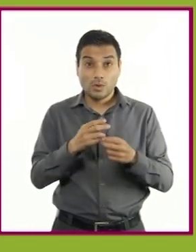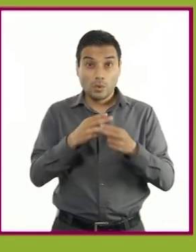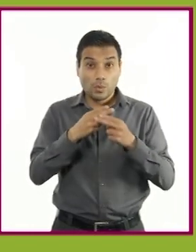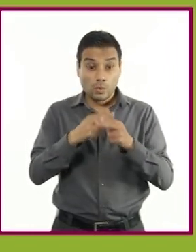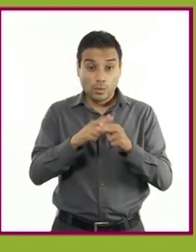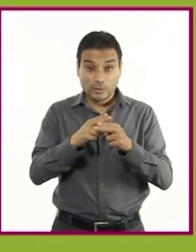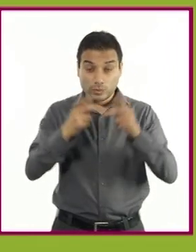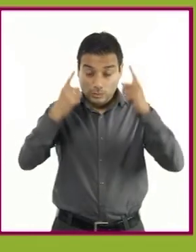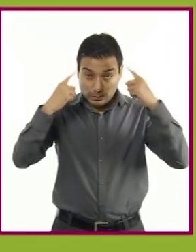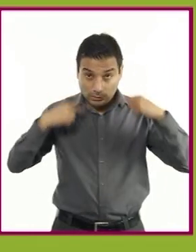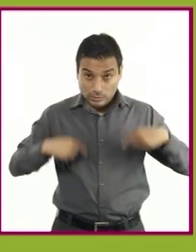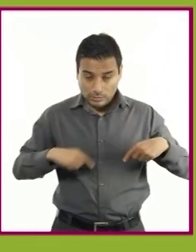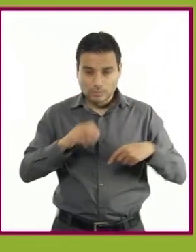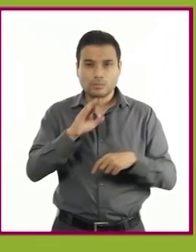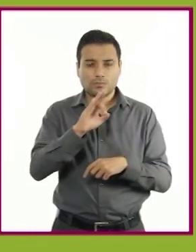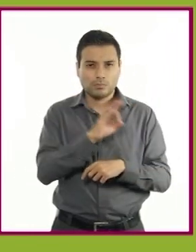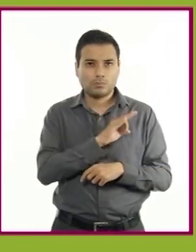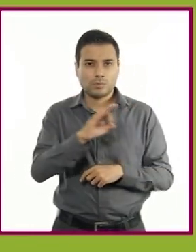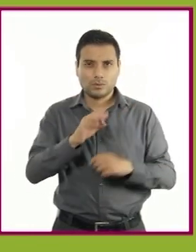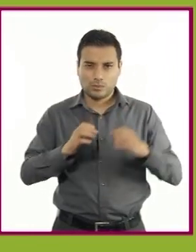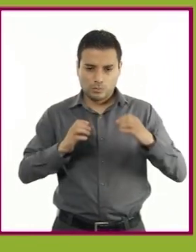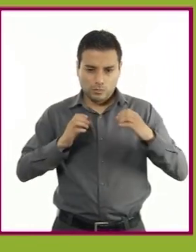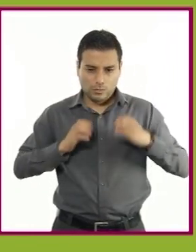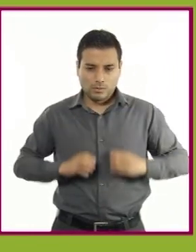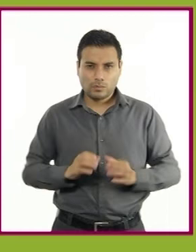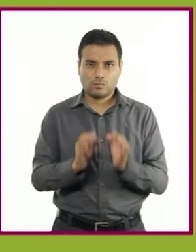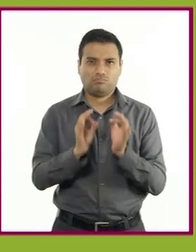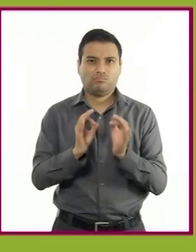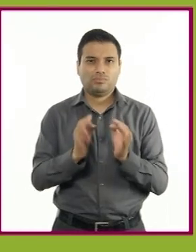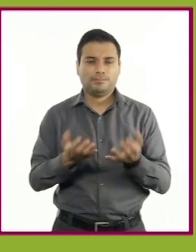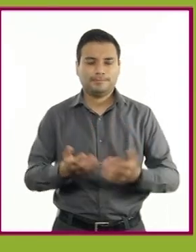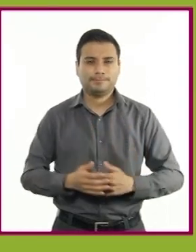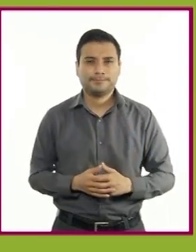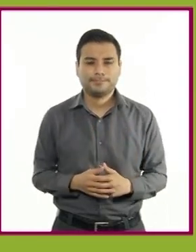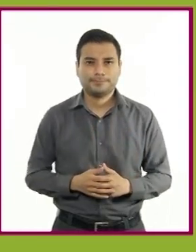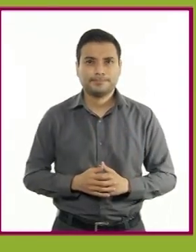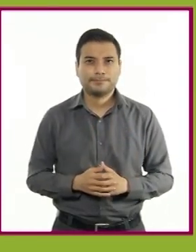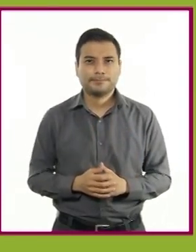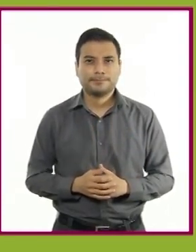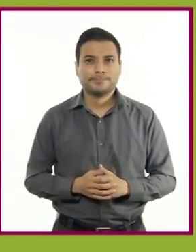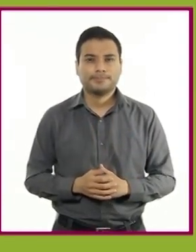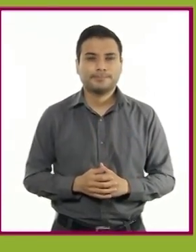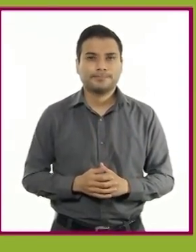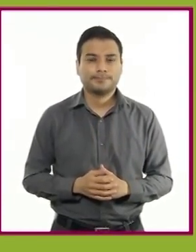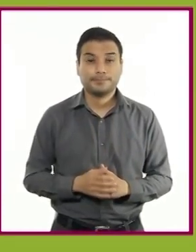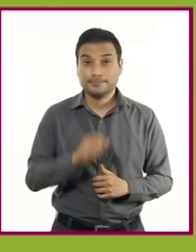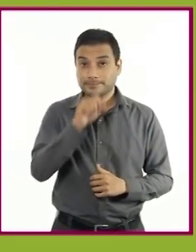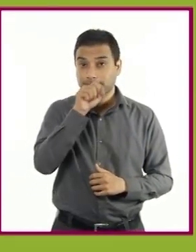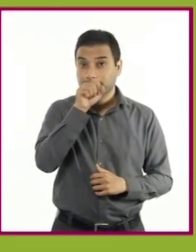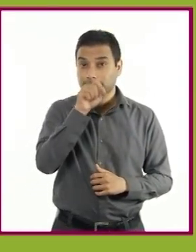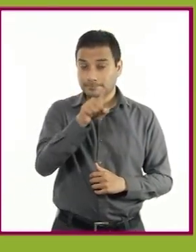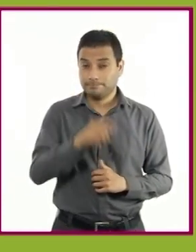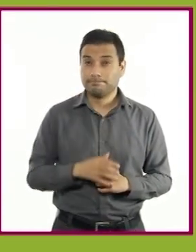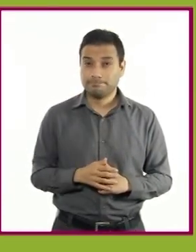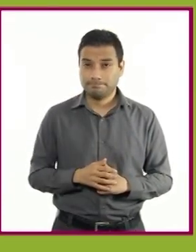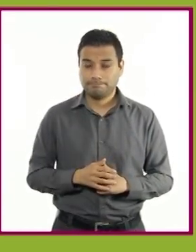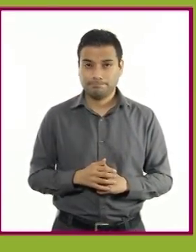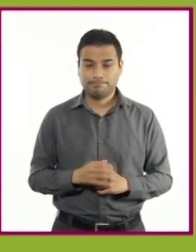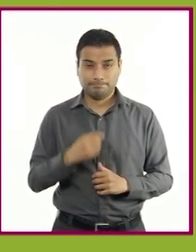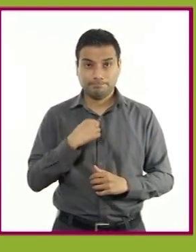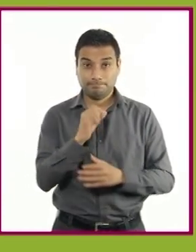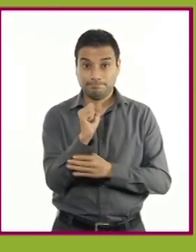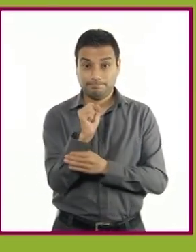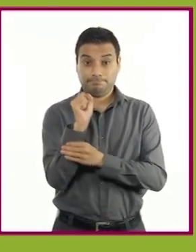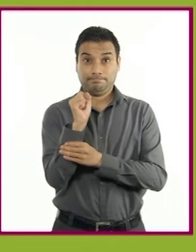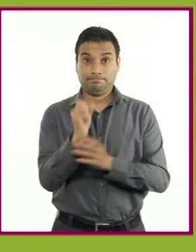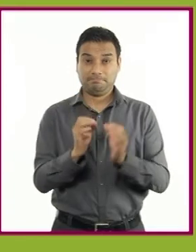que el cuerpo se mantenga estable mientras permanece activo. Hace que se mantenga una buena postura